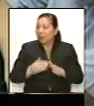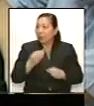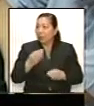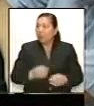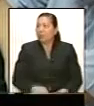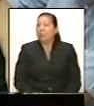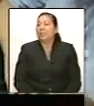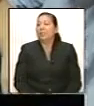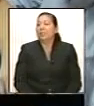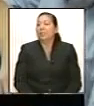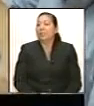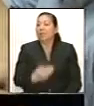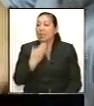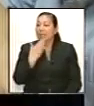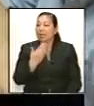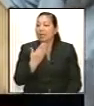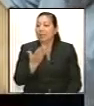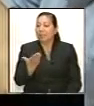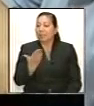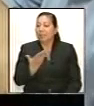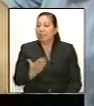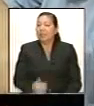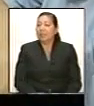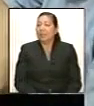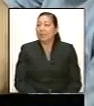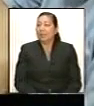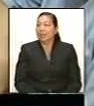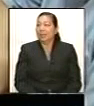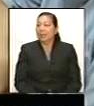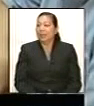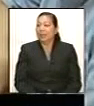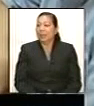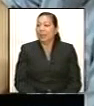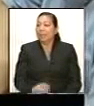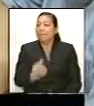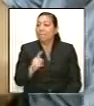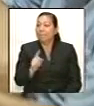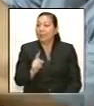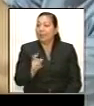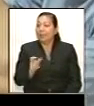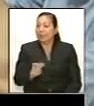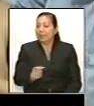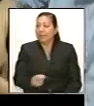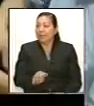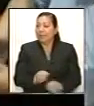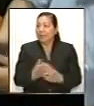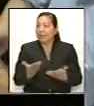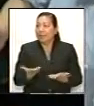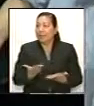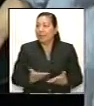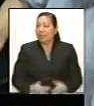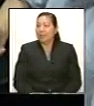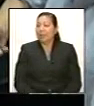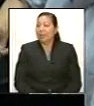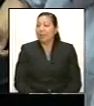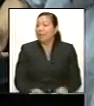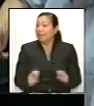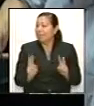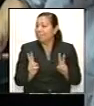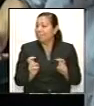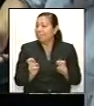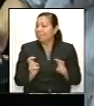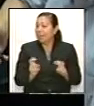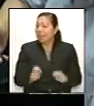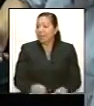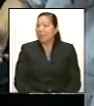Justicia. Agradecer la invitación del congresista de Belaunde para participar en esta mesa el día de hoy, porque para mí este tema es de